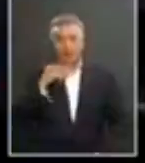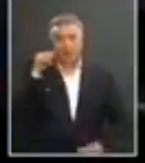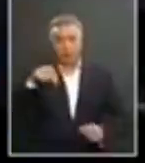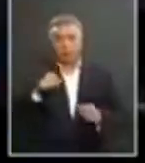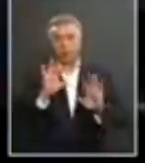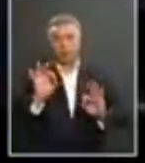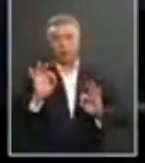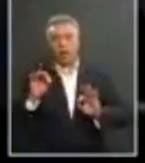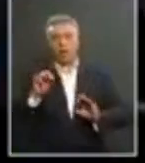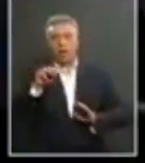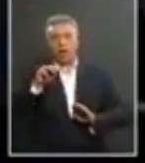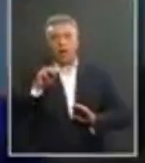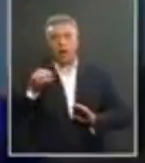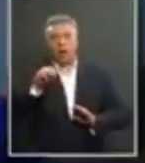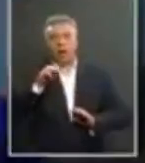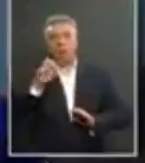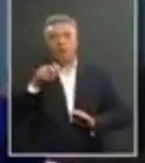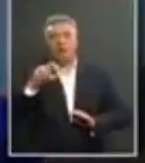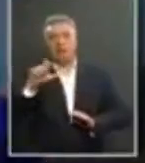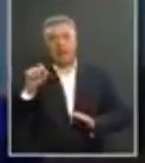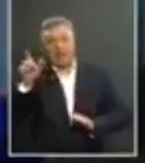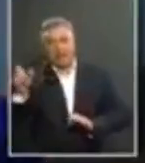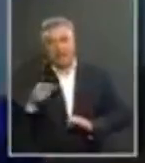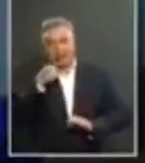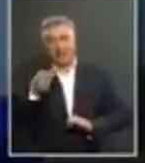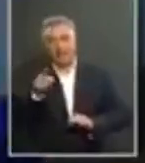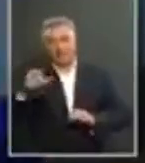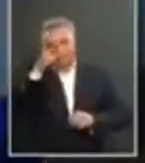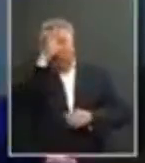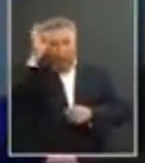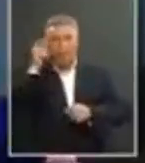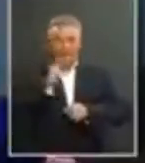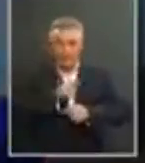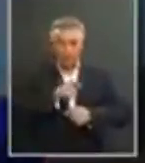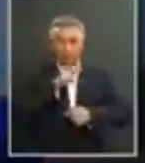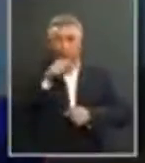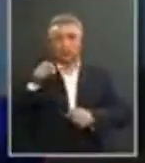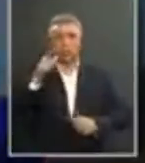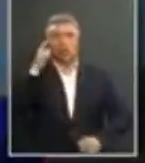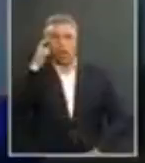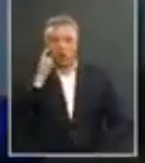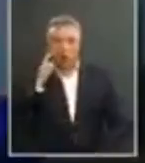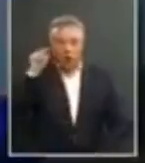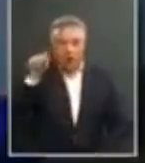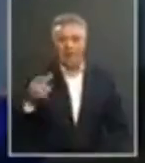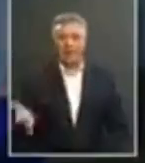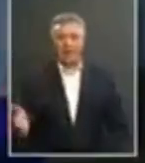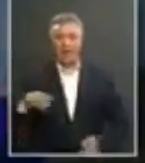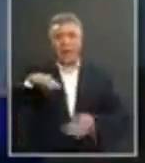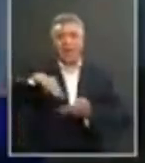en comunidades mapuche, en la región de O'Higgins, en el Maule, etcétera.